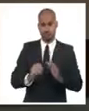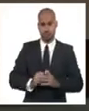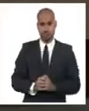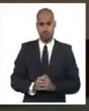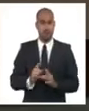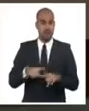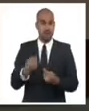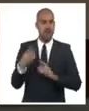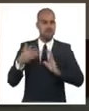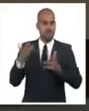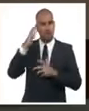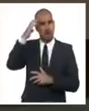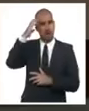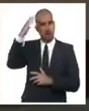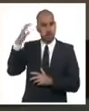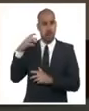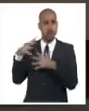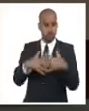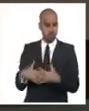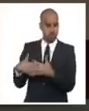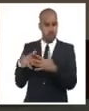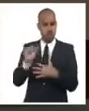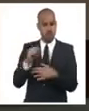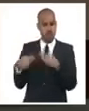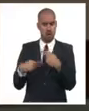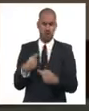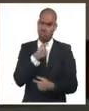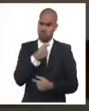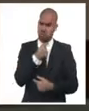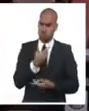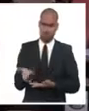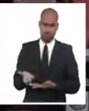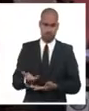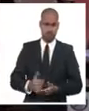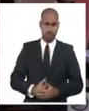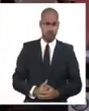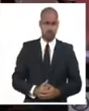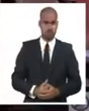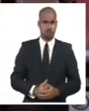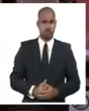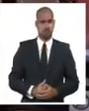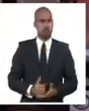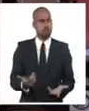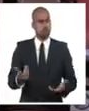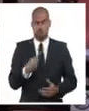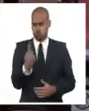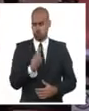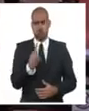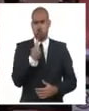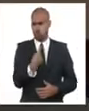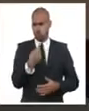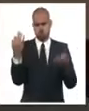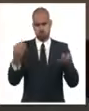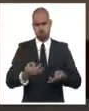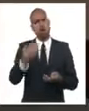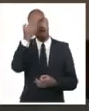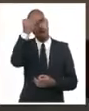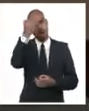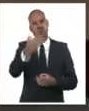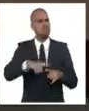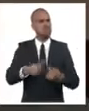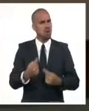los Estados Unidos ha estado actuando. Y por nuestra parte queda agradecer la valiente y digna